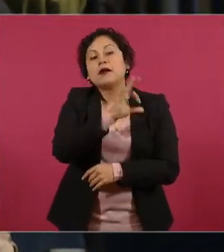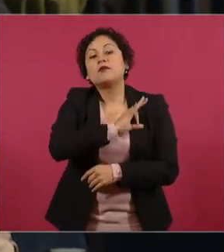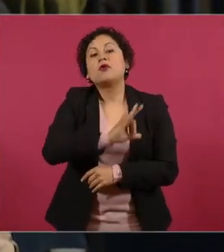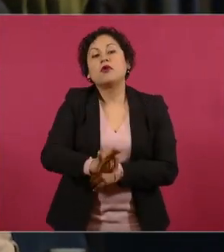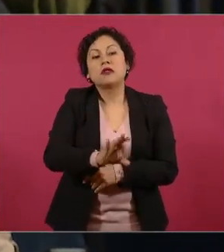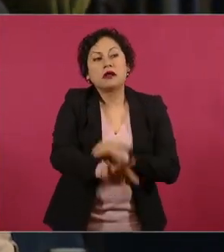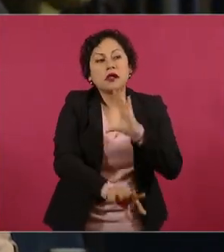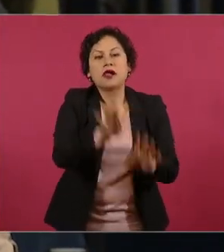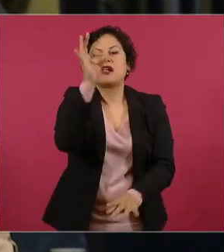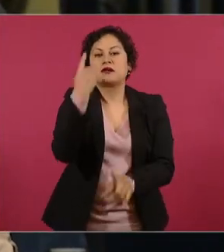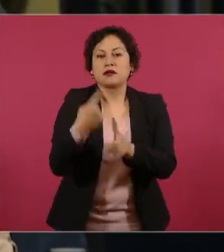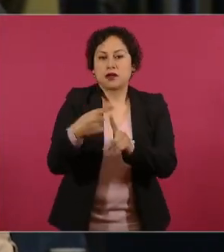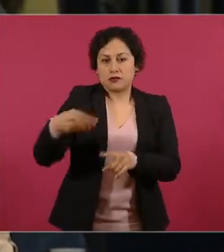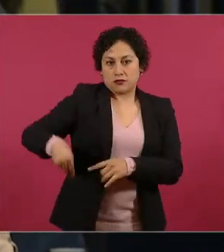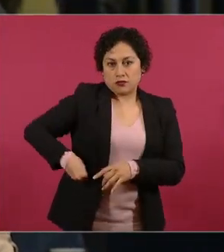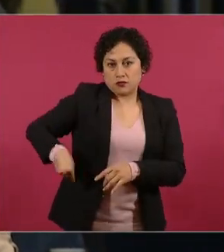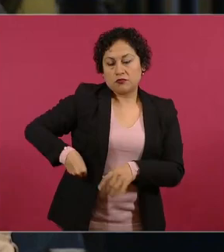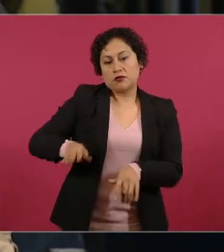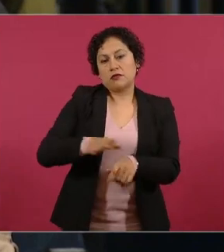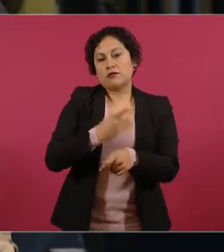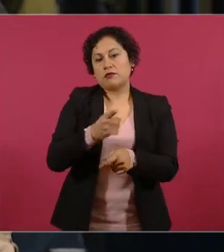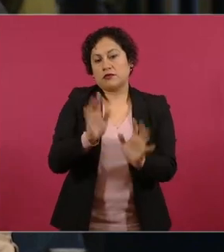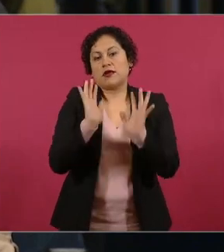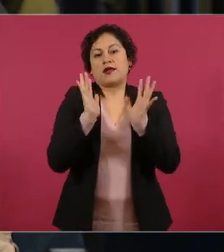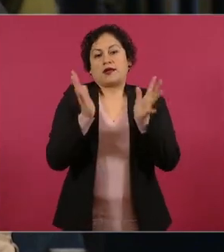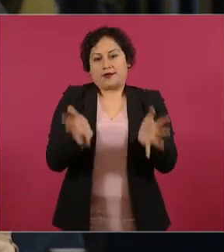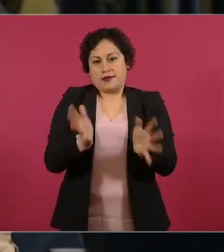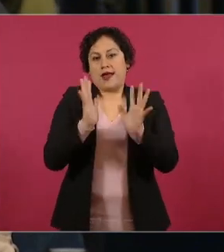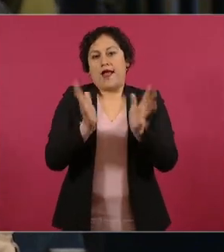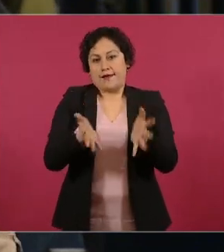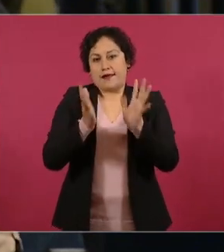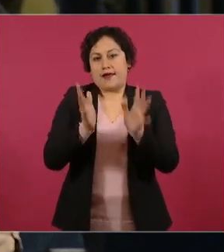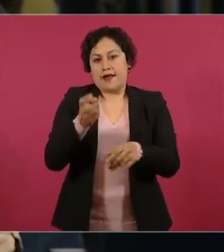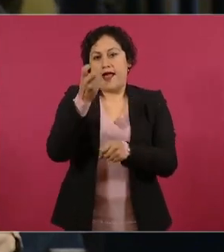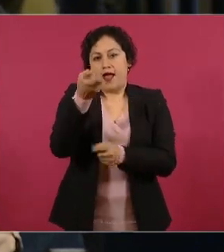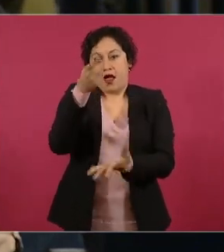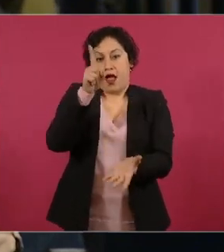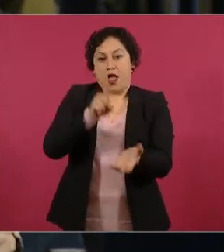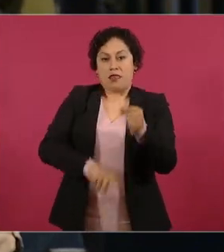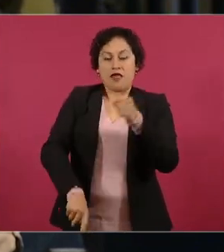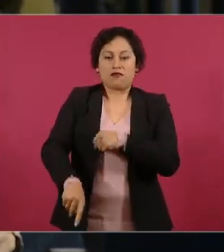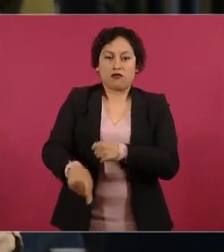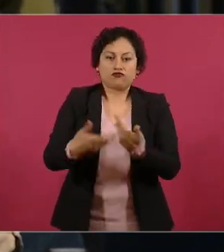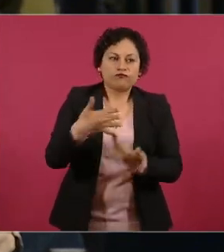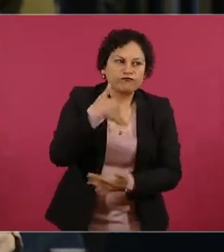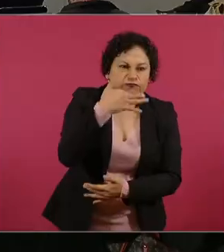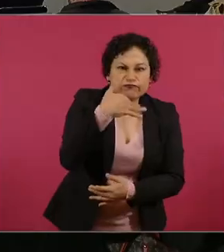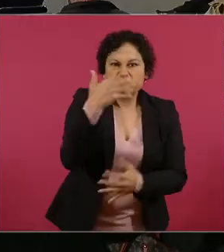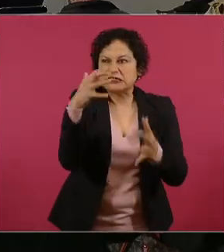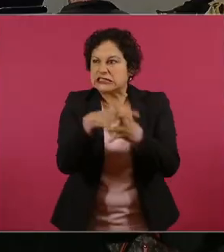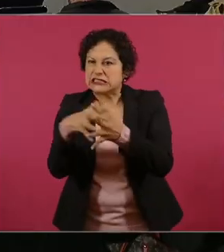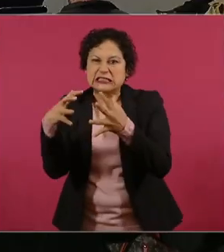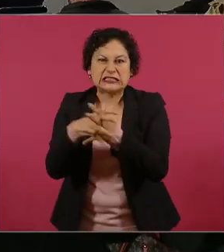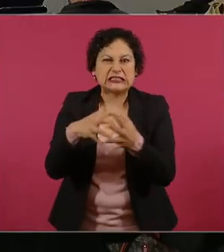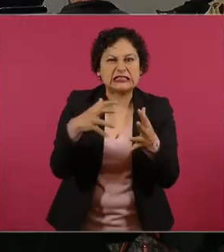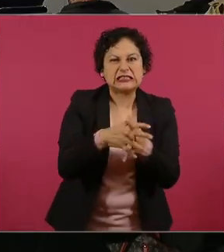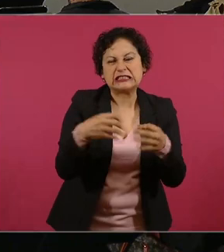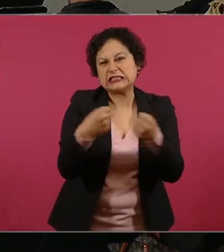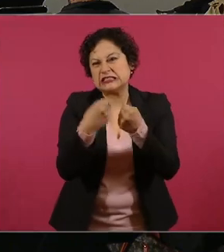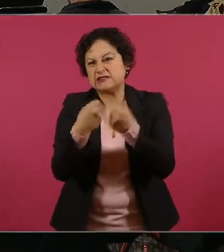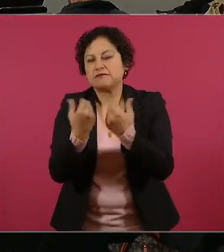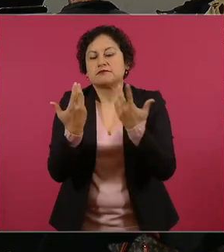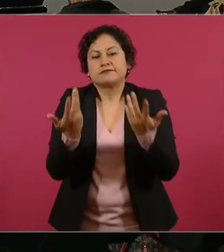porque claramente ya se tomó como parte de esta guerra sucia, y también si sería posible que